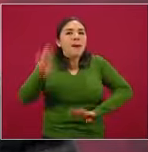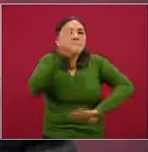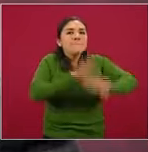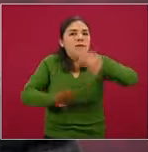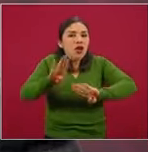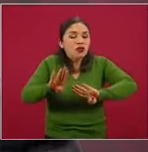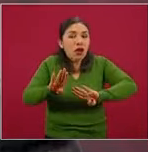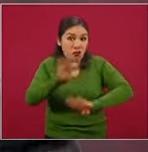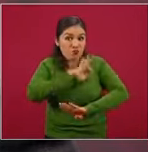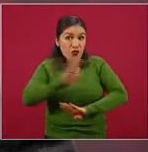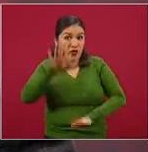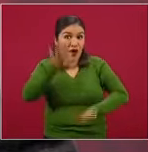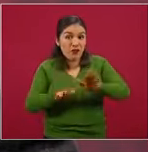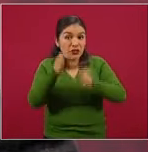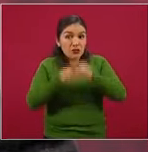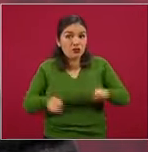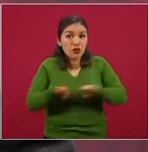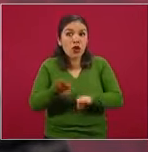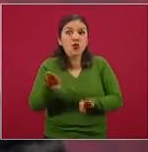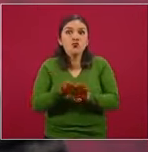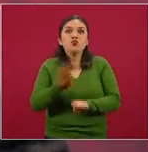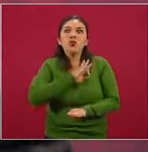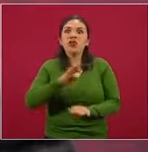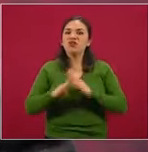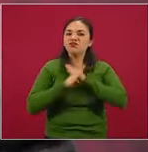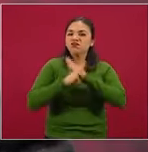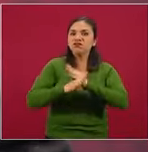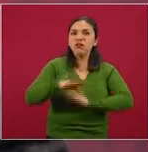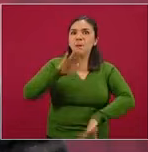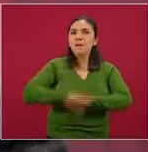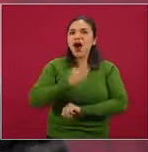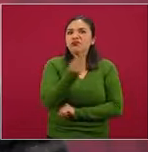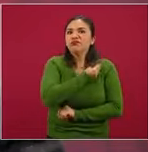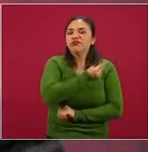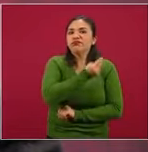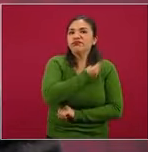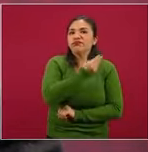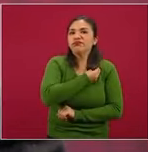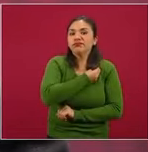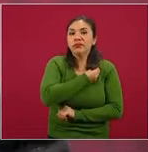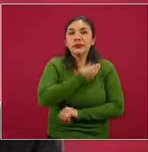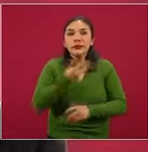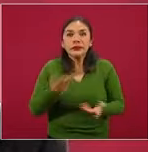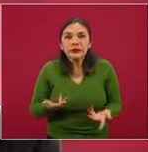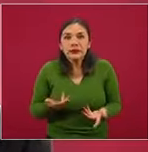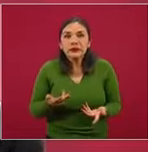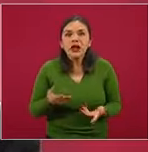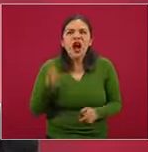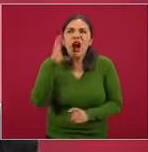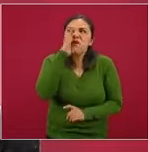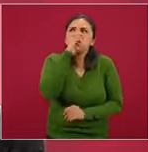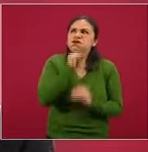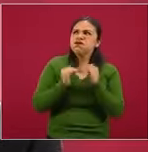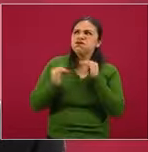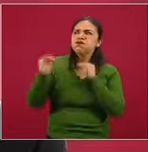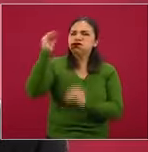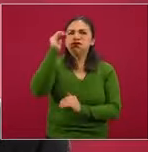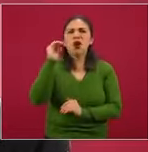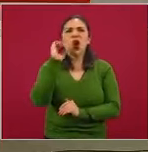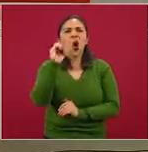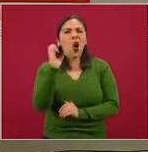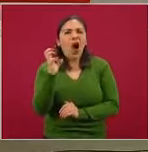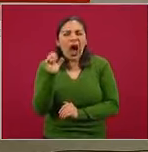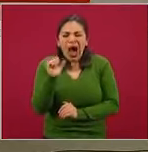de importancia, tener la capacidad de resistir más en condiciones adversas, de temperatura, de acidez,